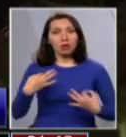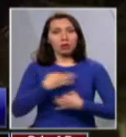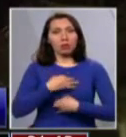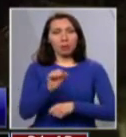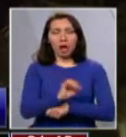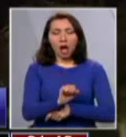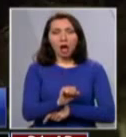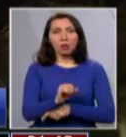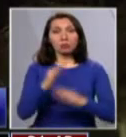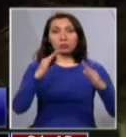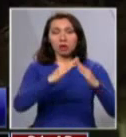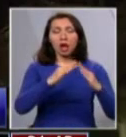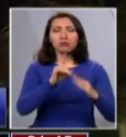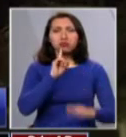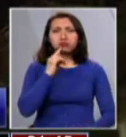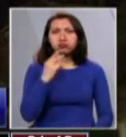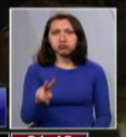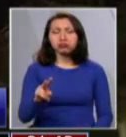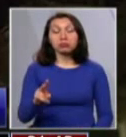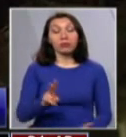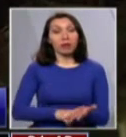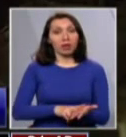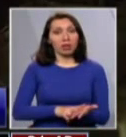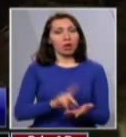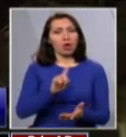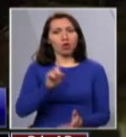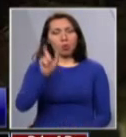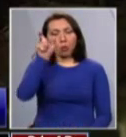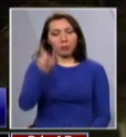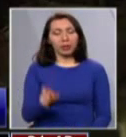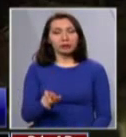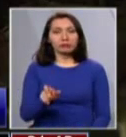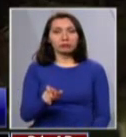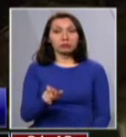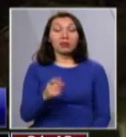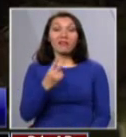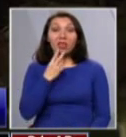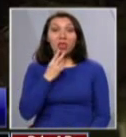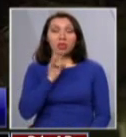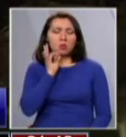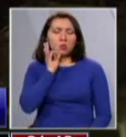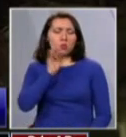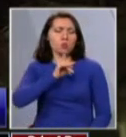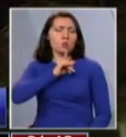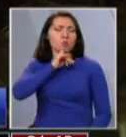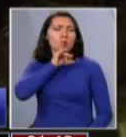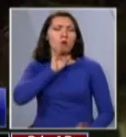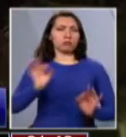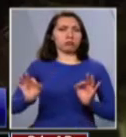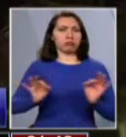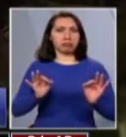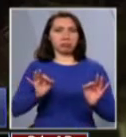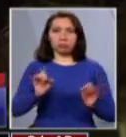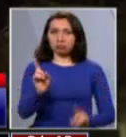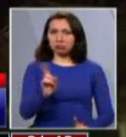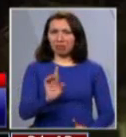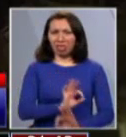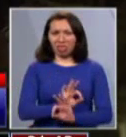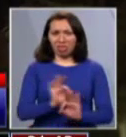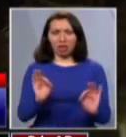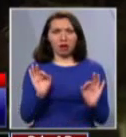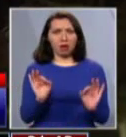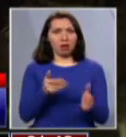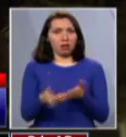auto que anda en la casa que tiene la verdad que no es una persona que viva ni con lujo ni de lujos ni nada